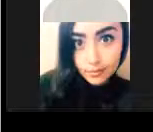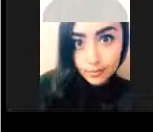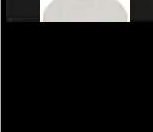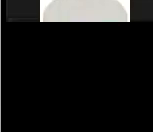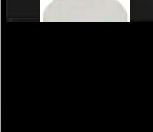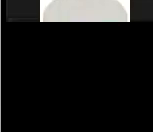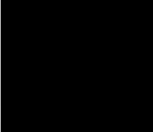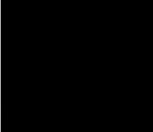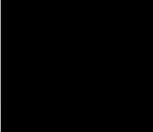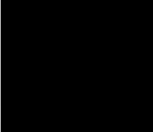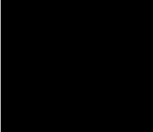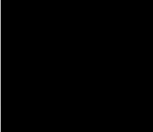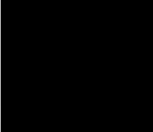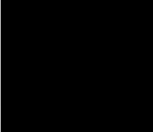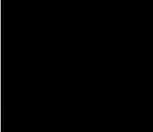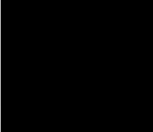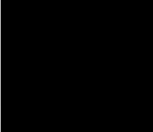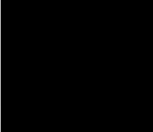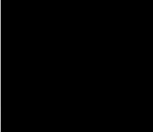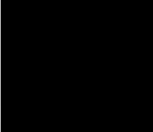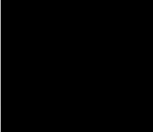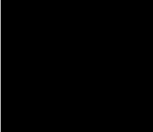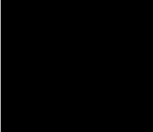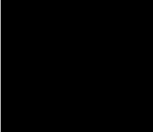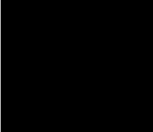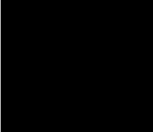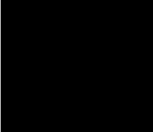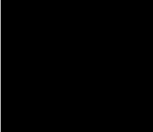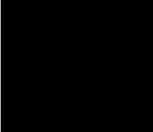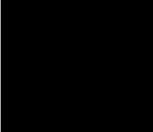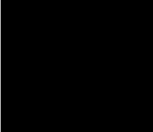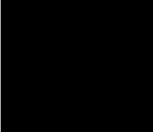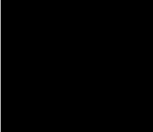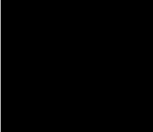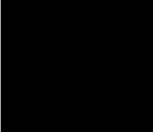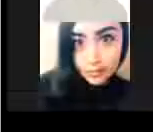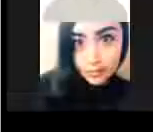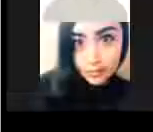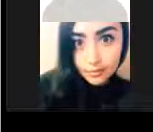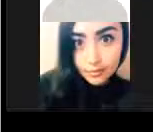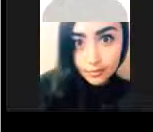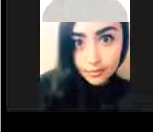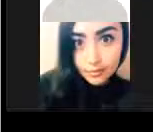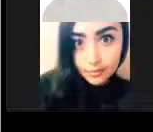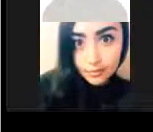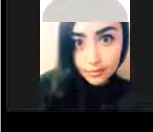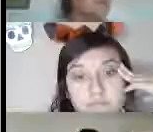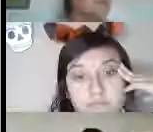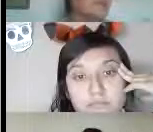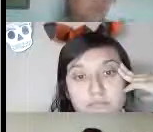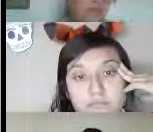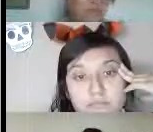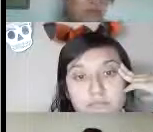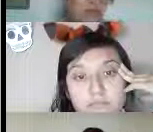a Lucía o mencionarle esto. Y luego, incluso para identificar qué personajes no te gustaron, por qué. Algunos de